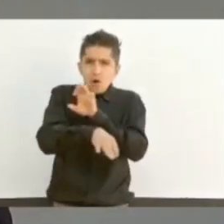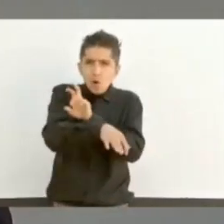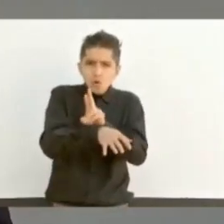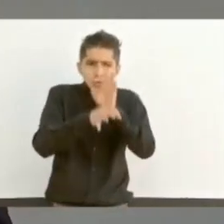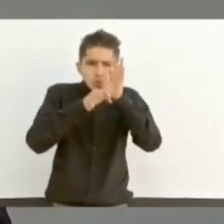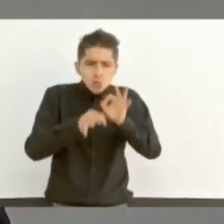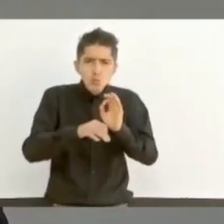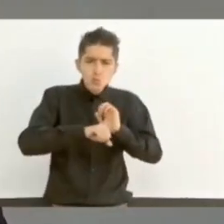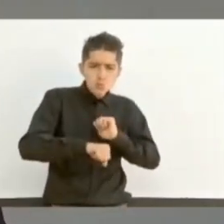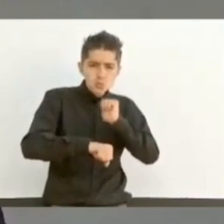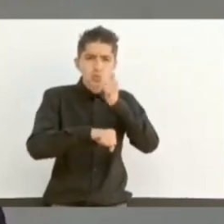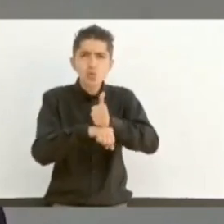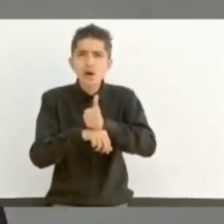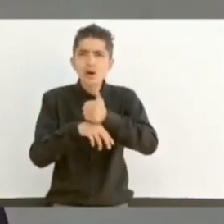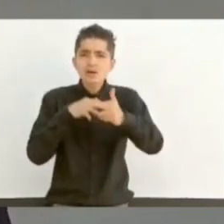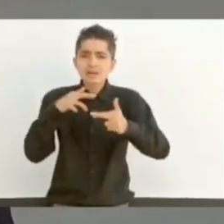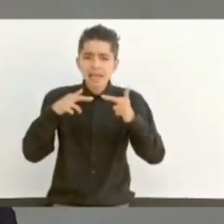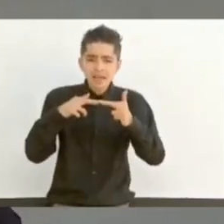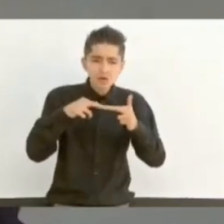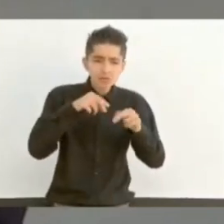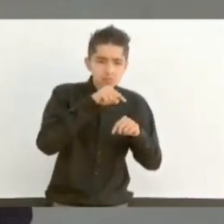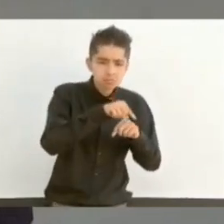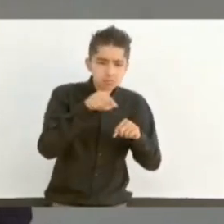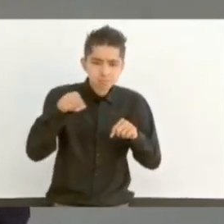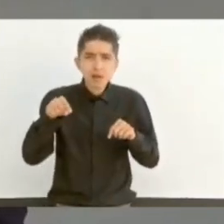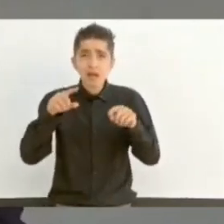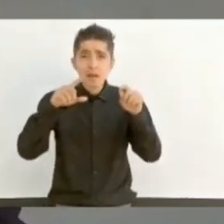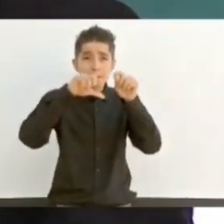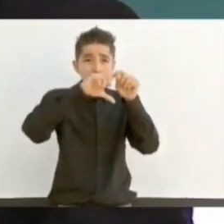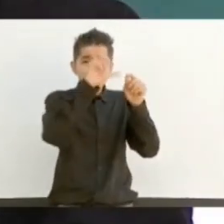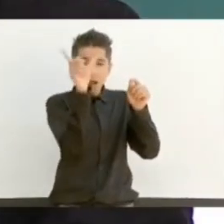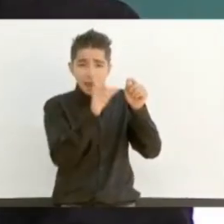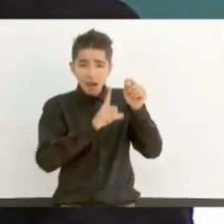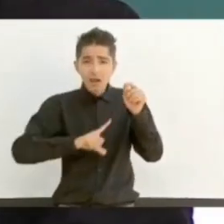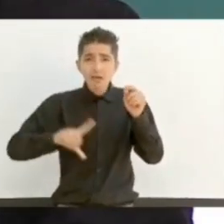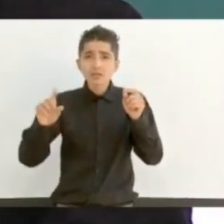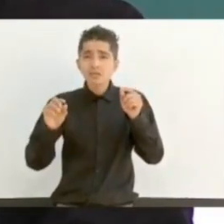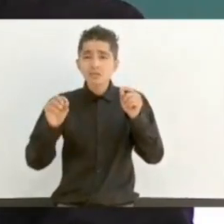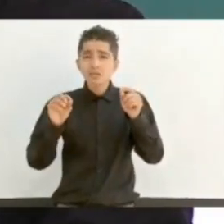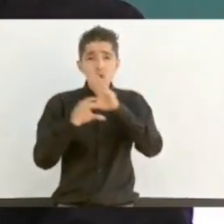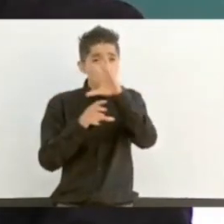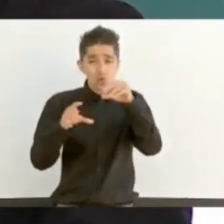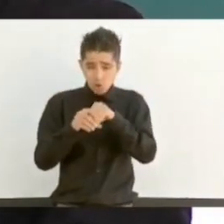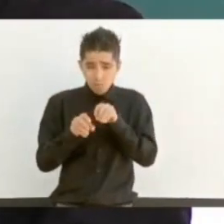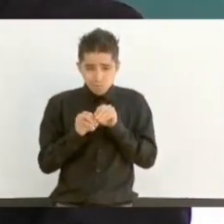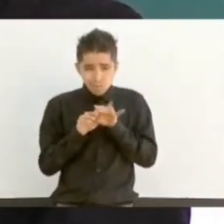coordinaciones territoriales en todo el país, son